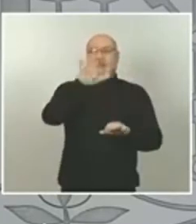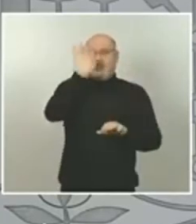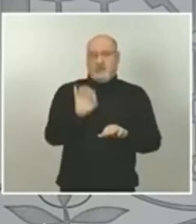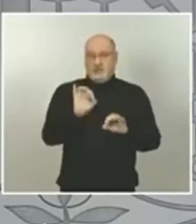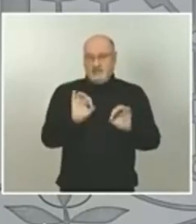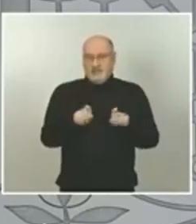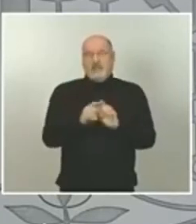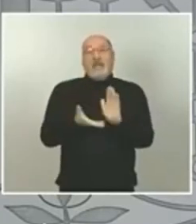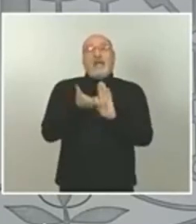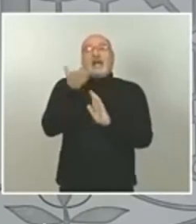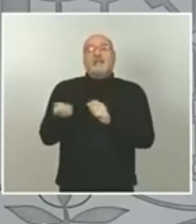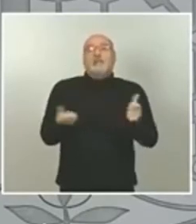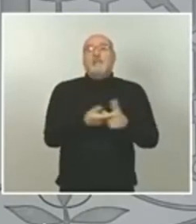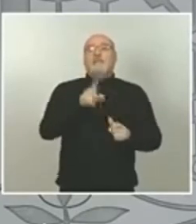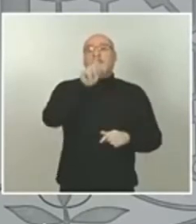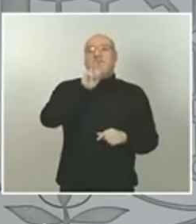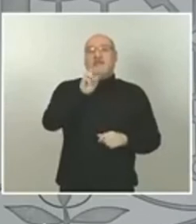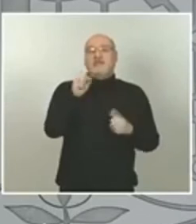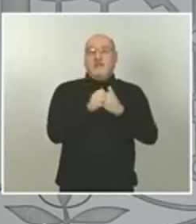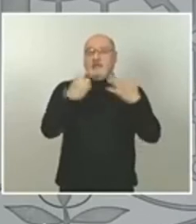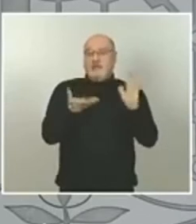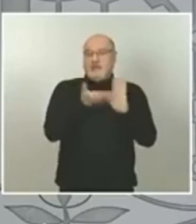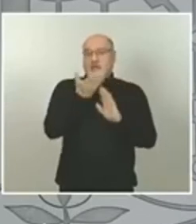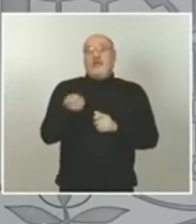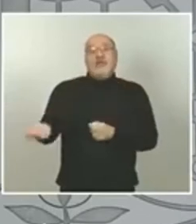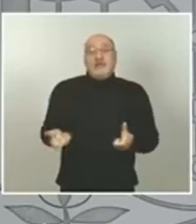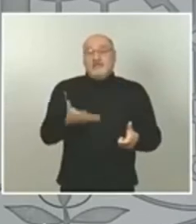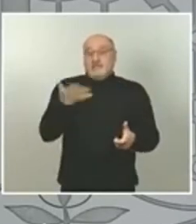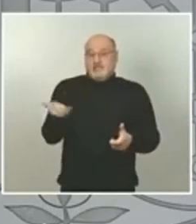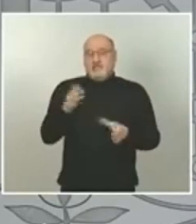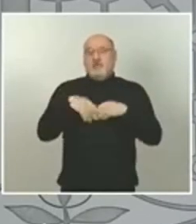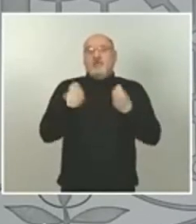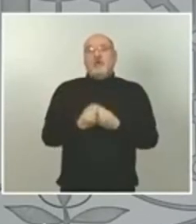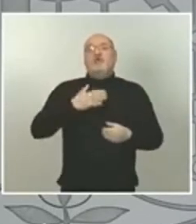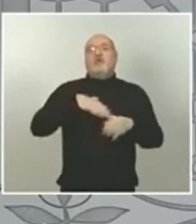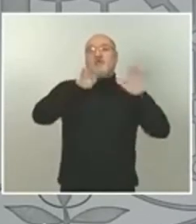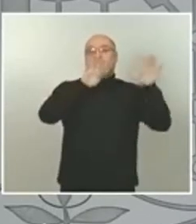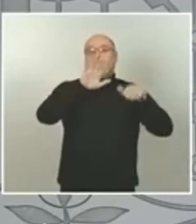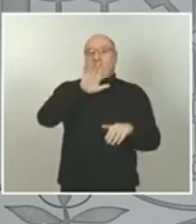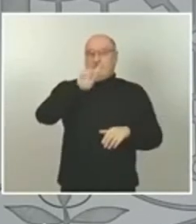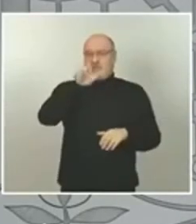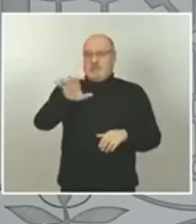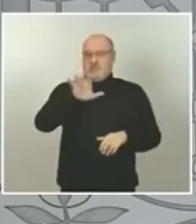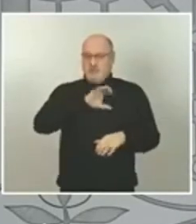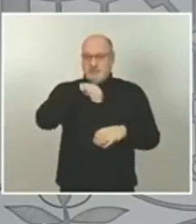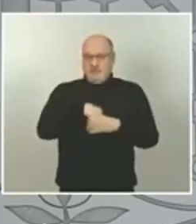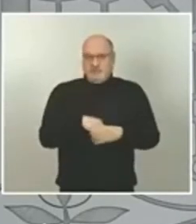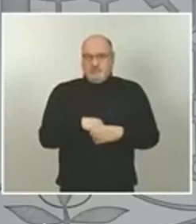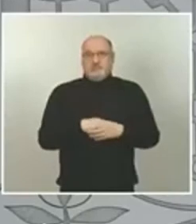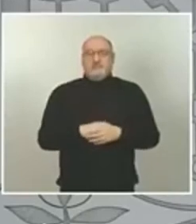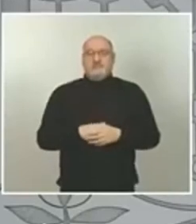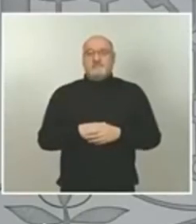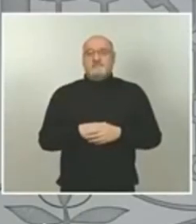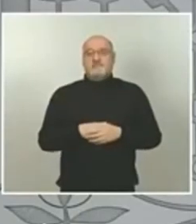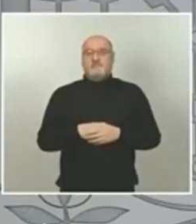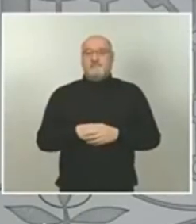altas 1.326 y los ingresos 952. Algunas consideraciones, como viene siendo habitual, respecto